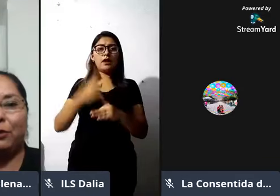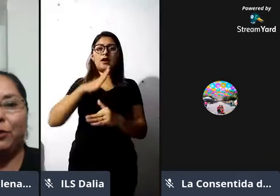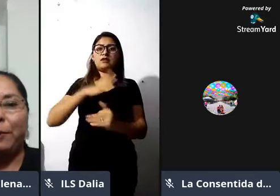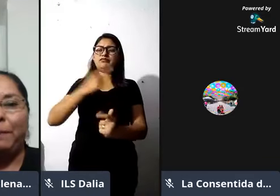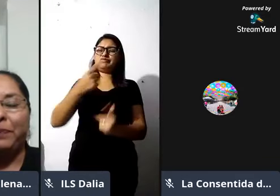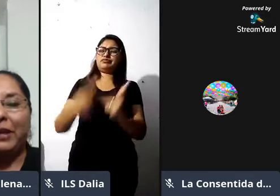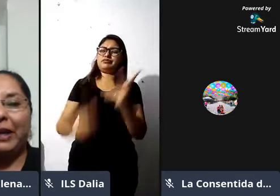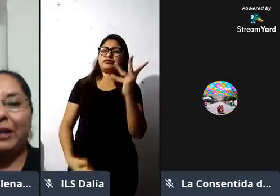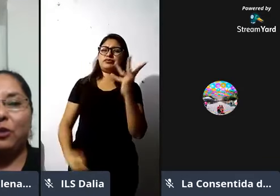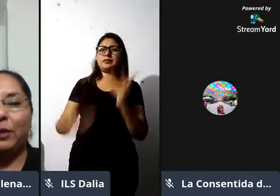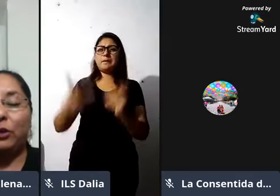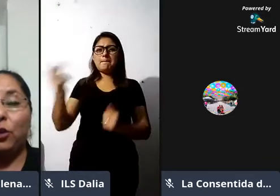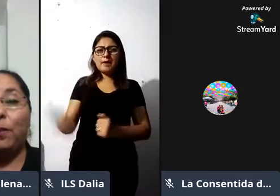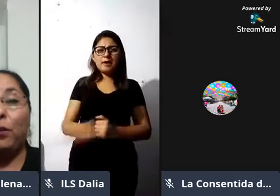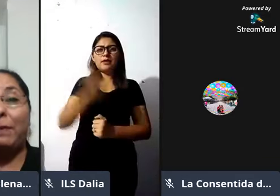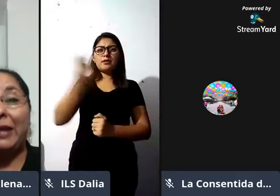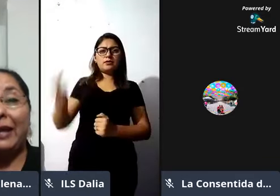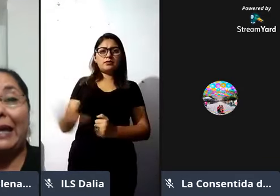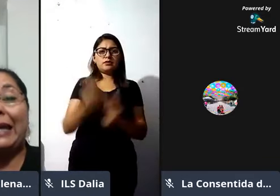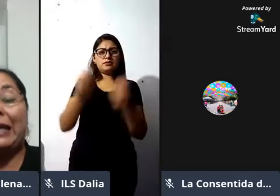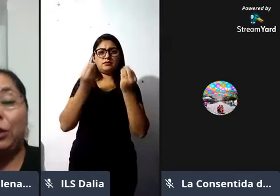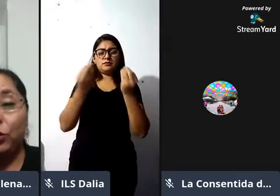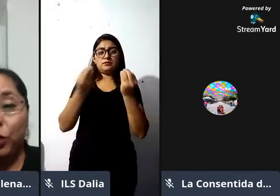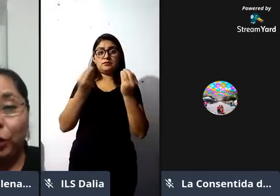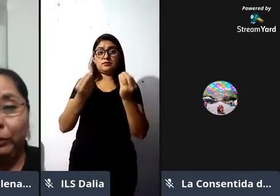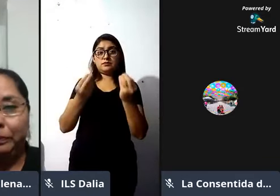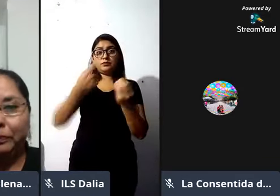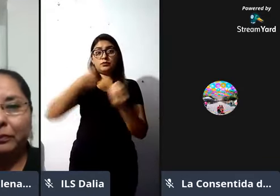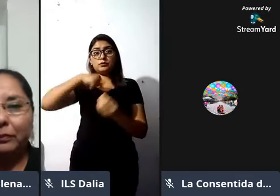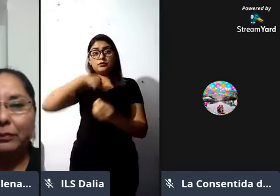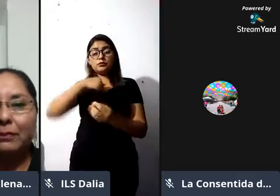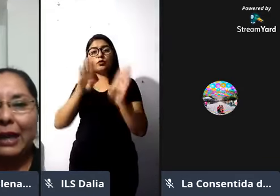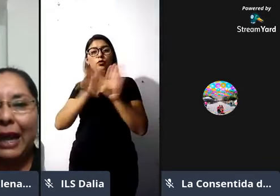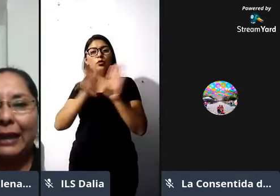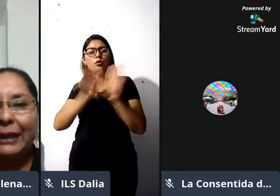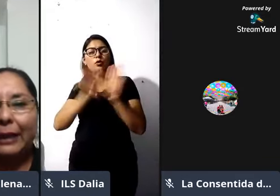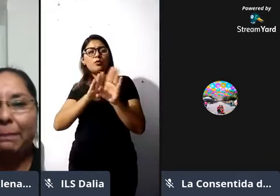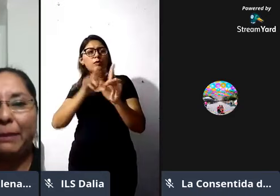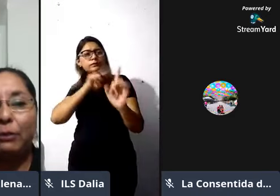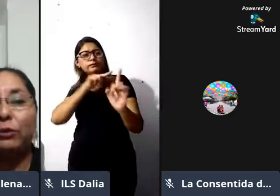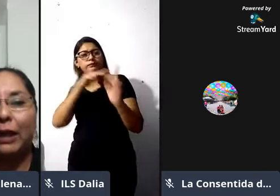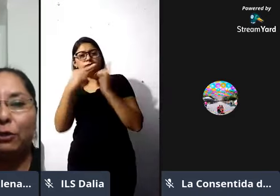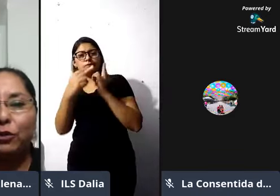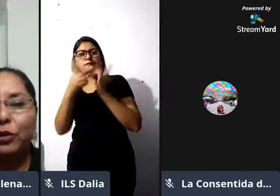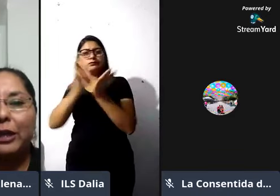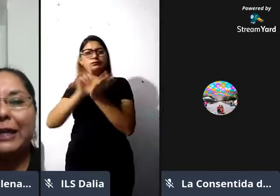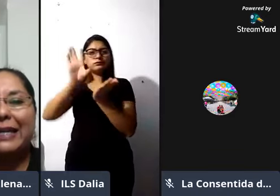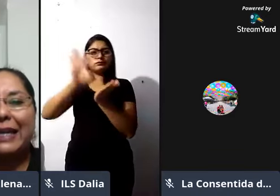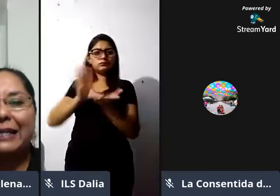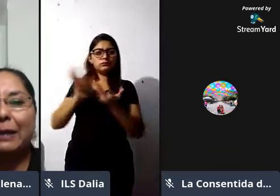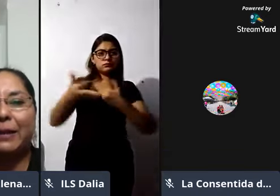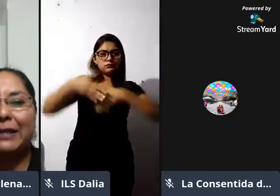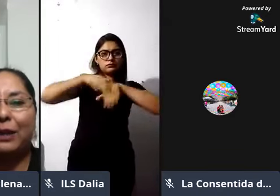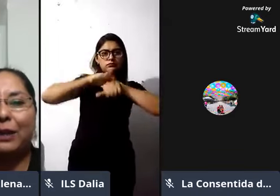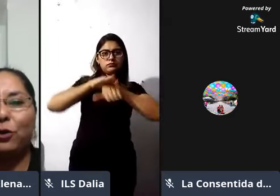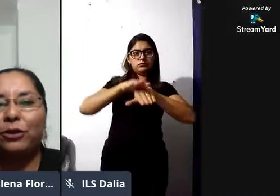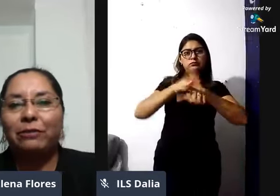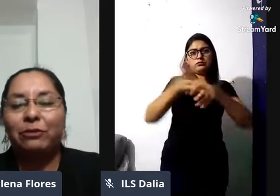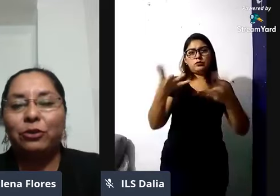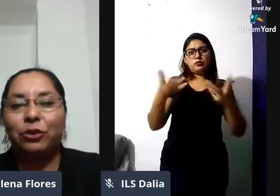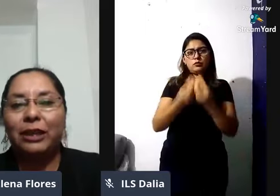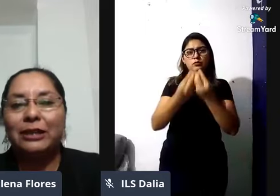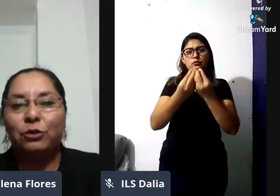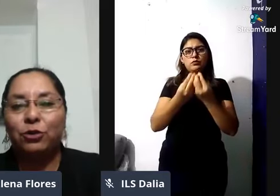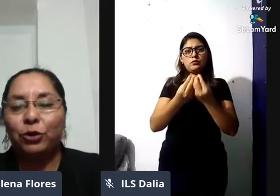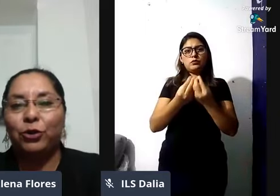que hacernos. Sobre todo una mirada de inclusión. Hay que preguntarnos qué está pasando